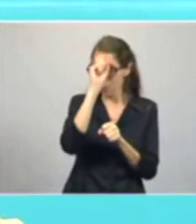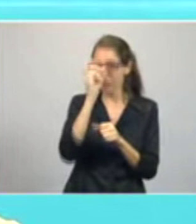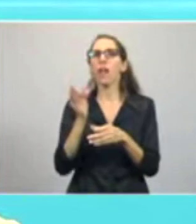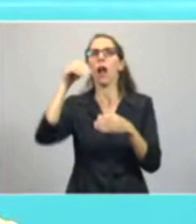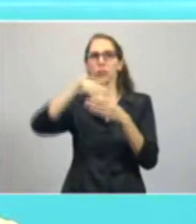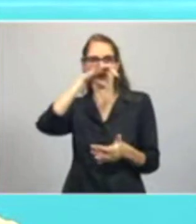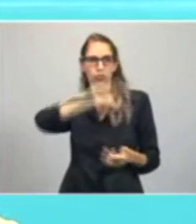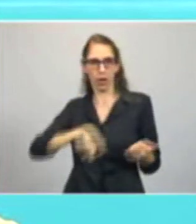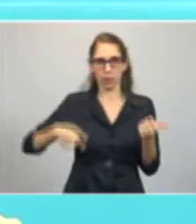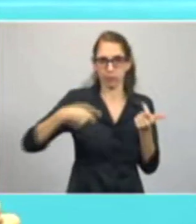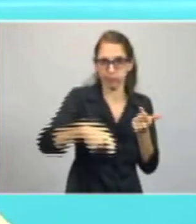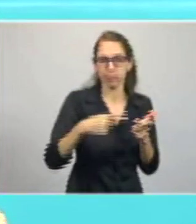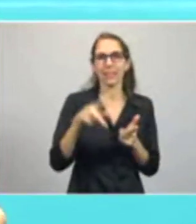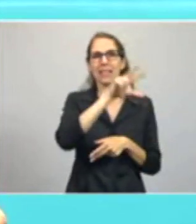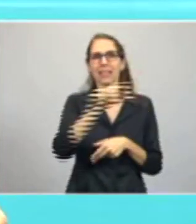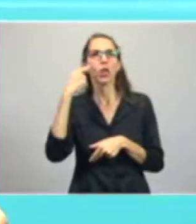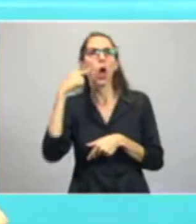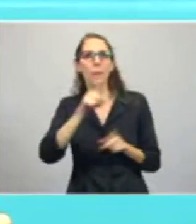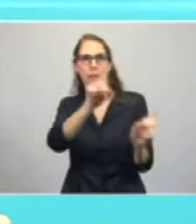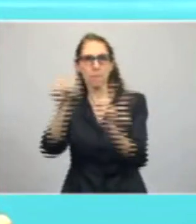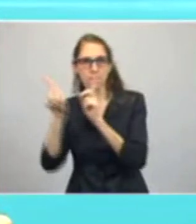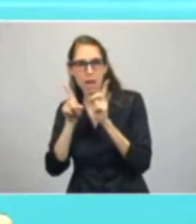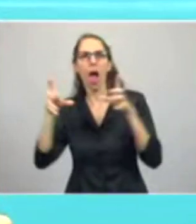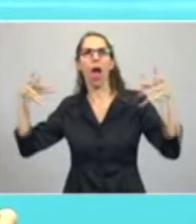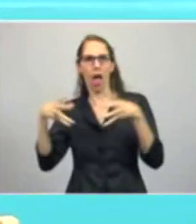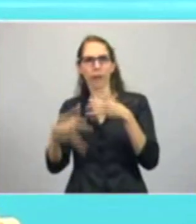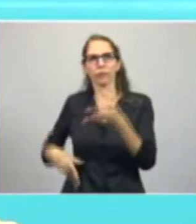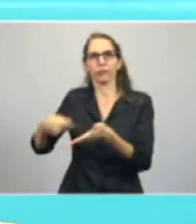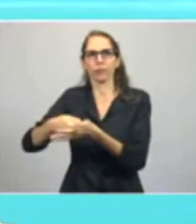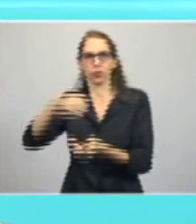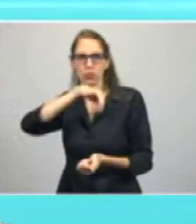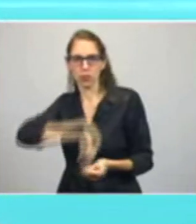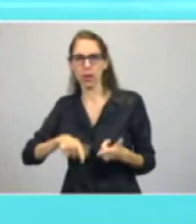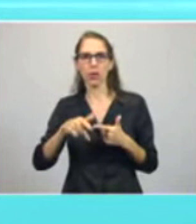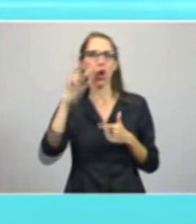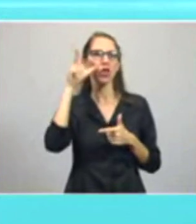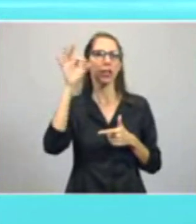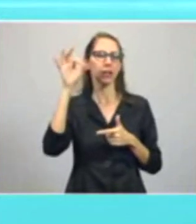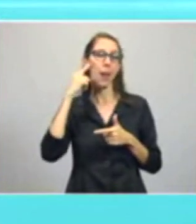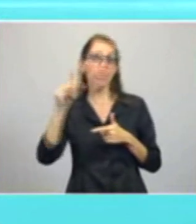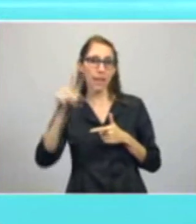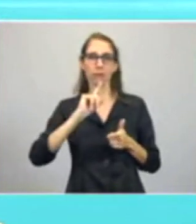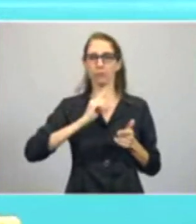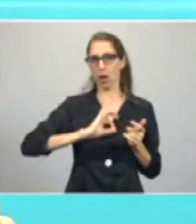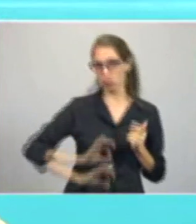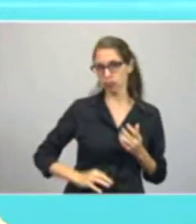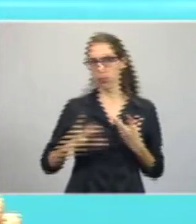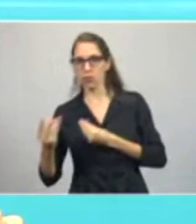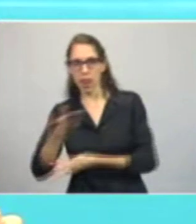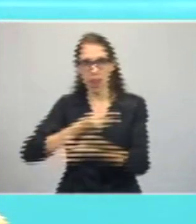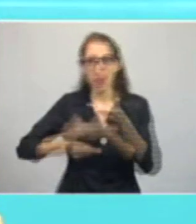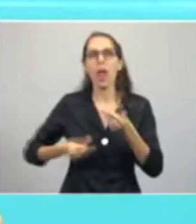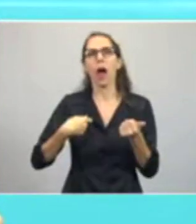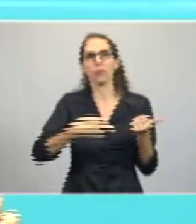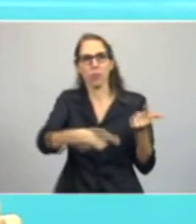de 300.000 maestros y profesores, de 80.000 auxiliares de escuela y también con los impuestos